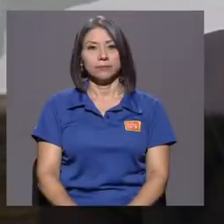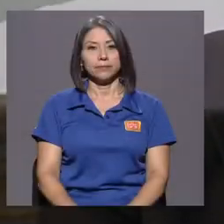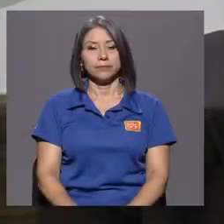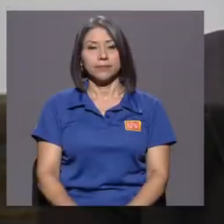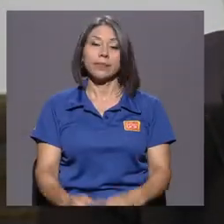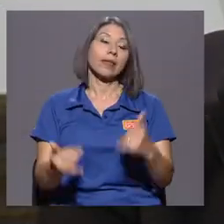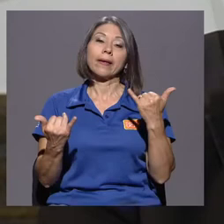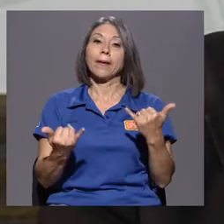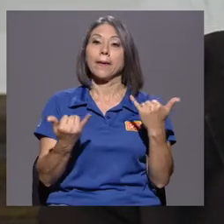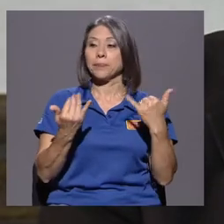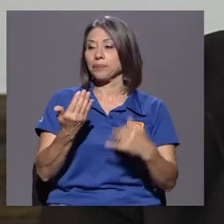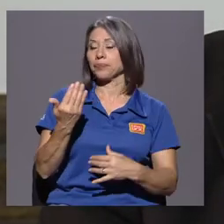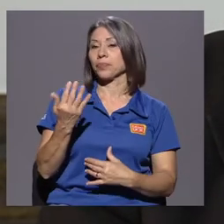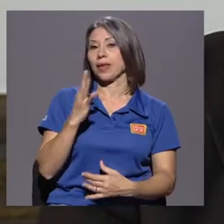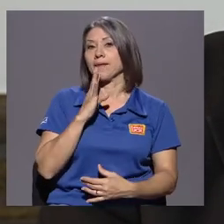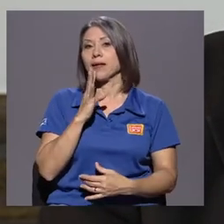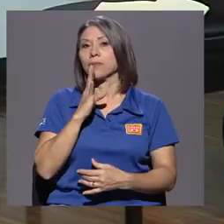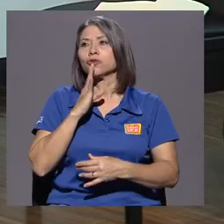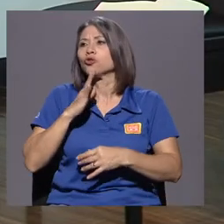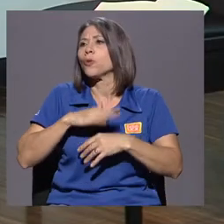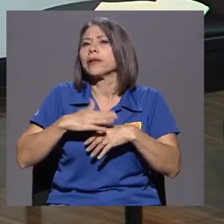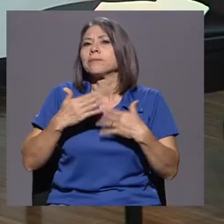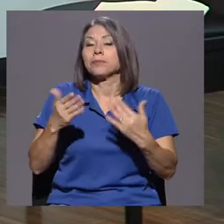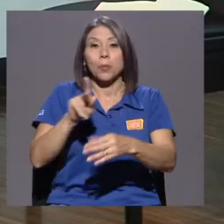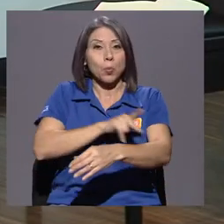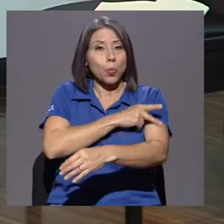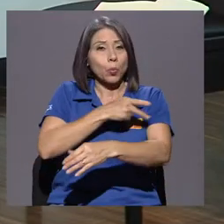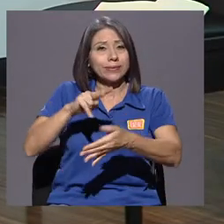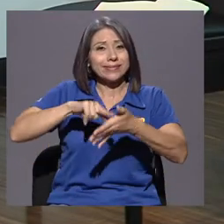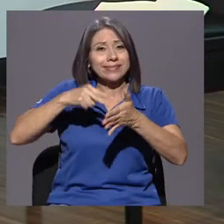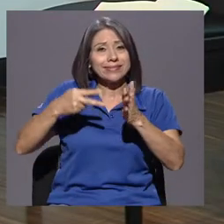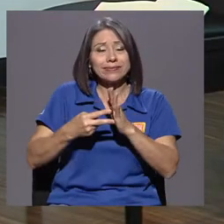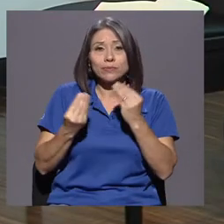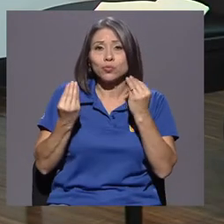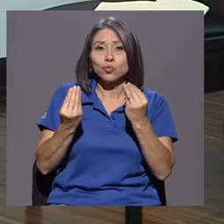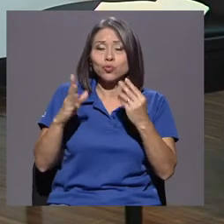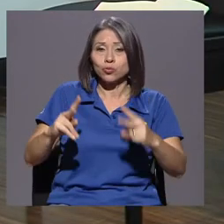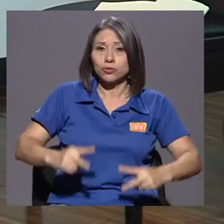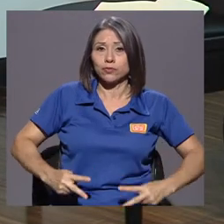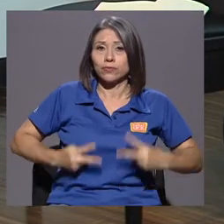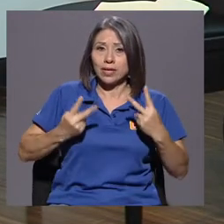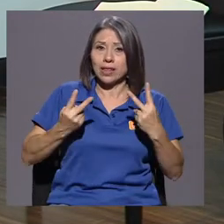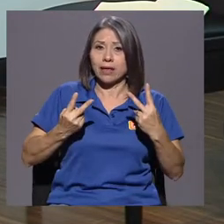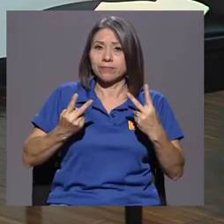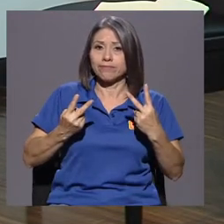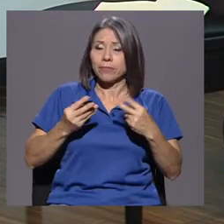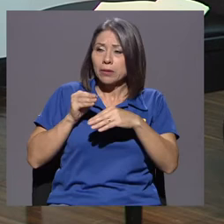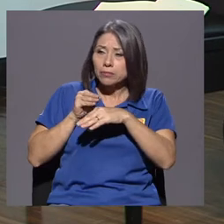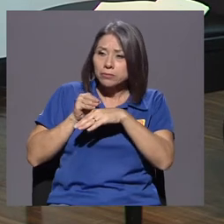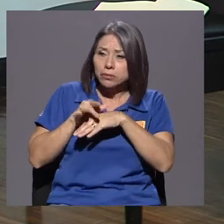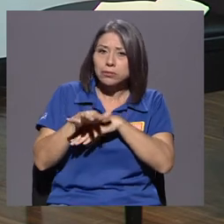ahora hablamos un poco sobre como la poesía ha significado mucho en su vida y le ha marcado